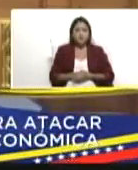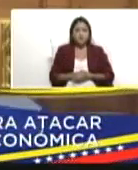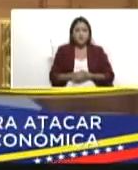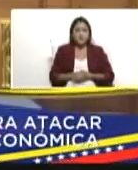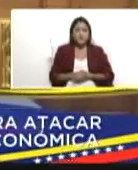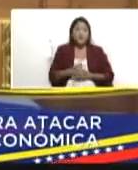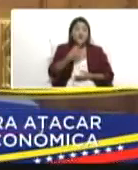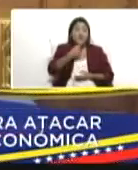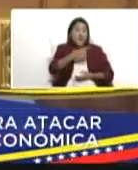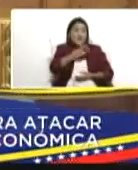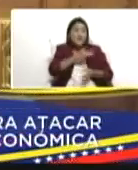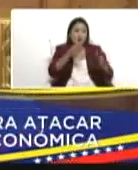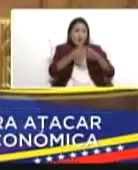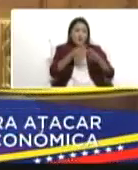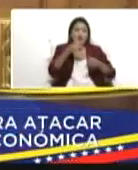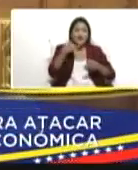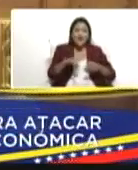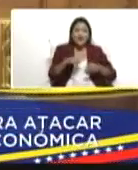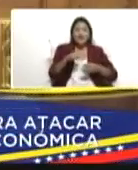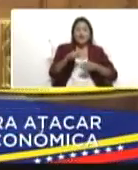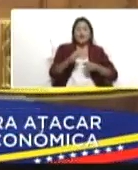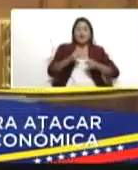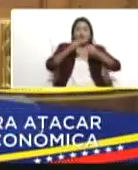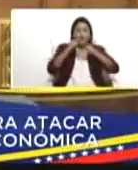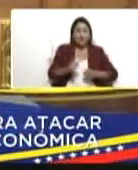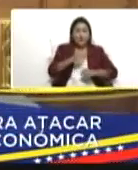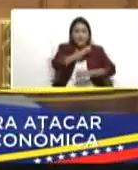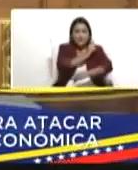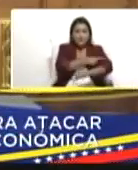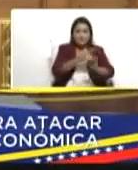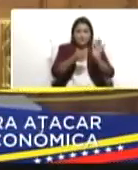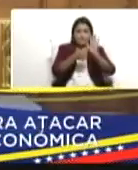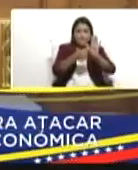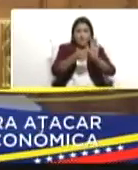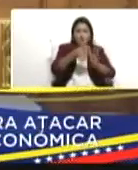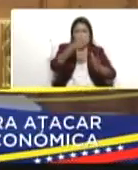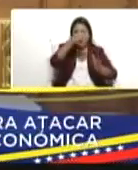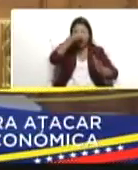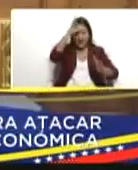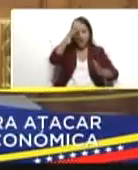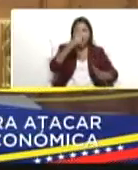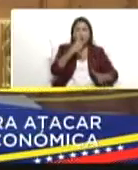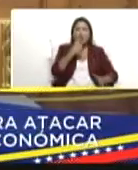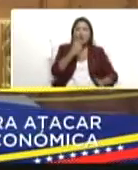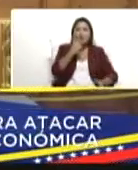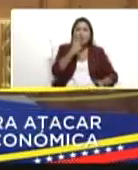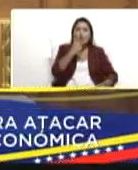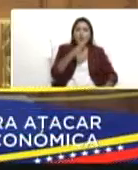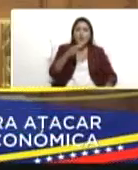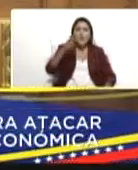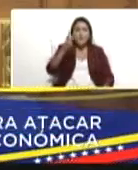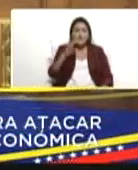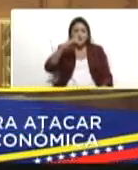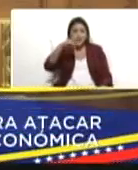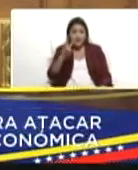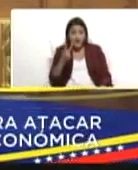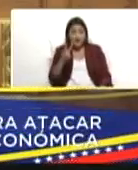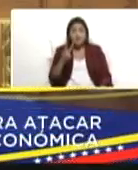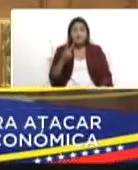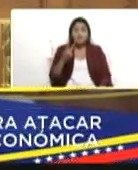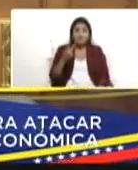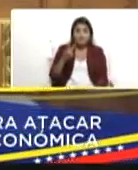creíble y con un símbolo el gallo rojo p ve